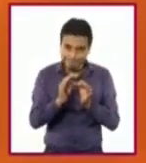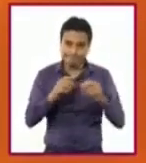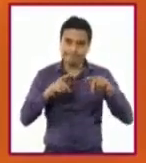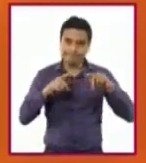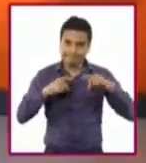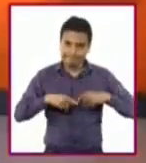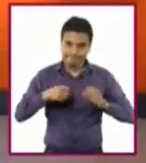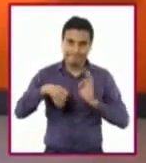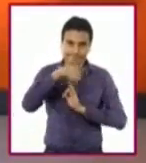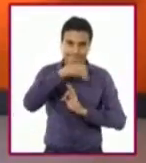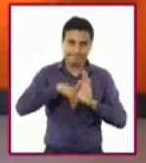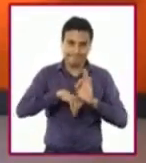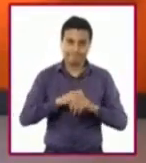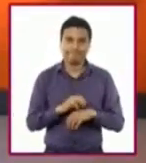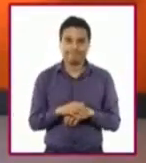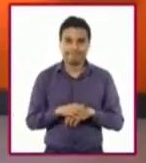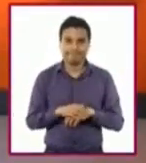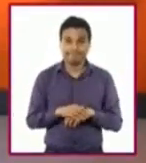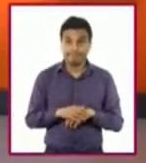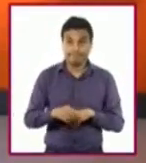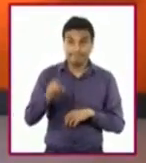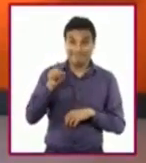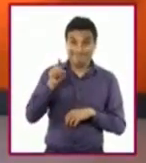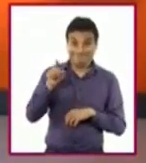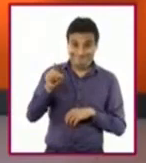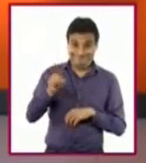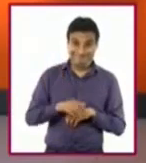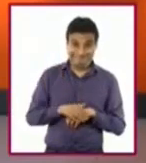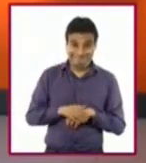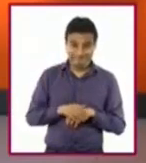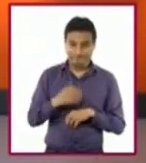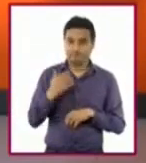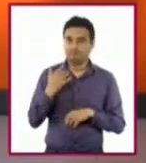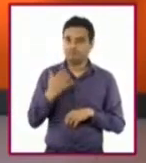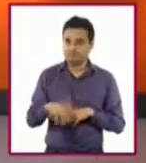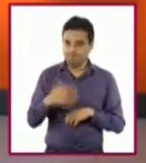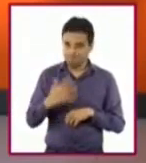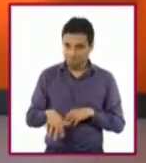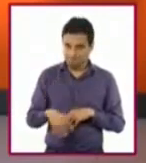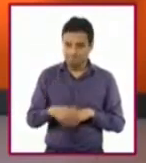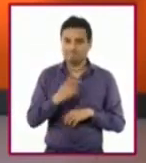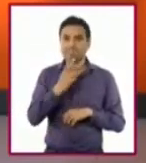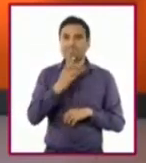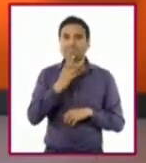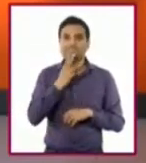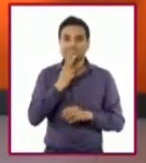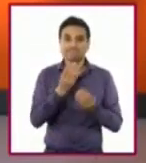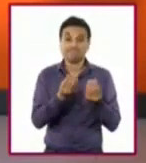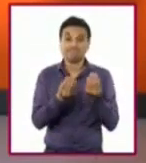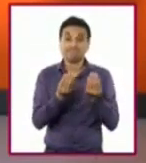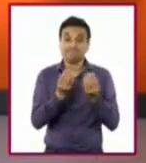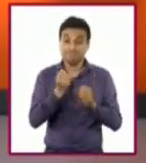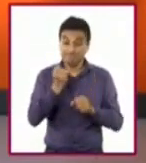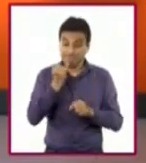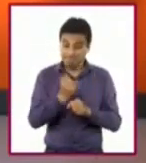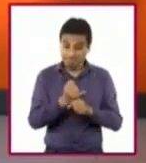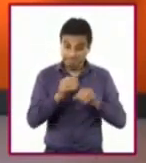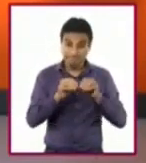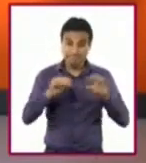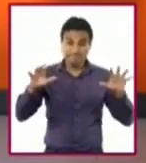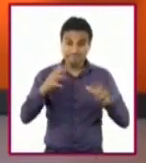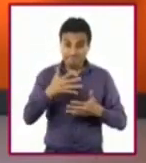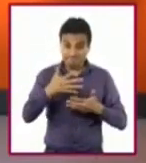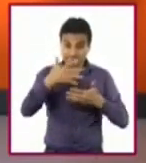eficaz el inegi ha representado una de las mayores fuentes de información de conocimiento en mexico no